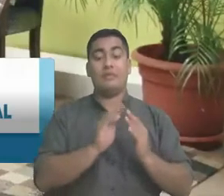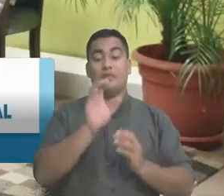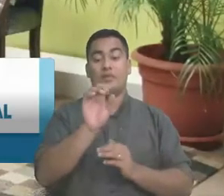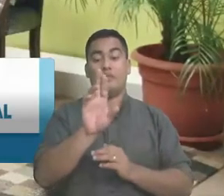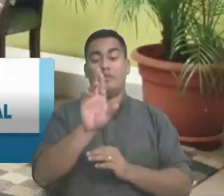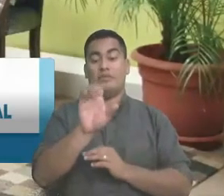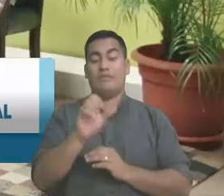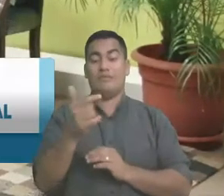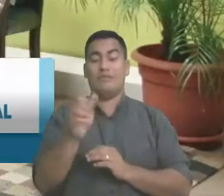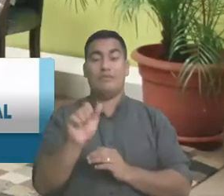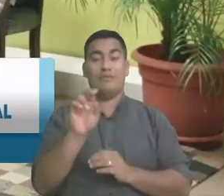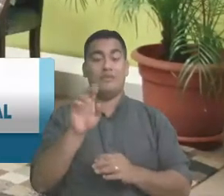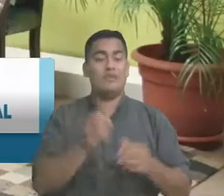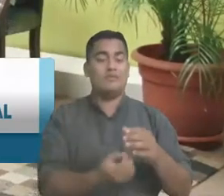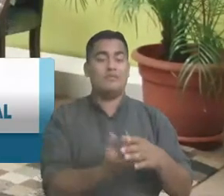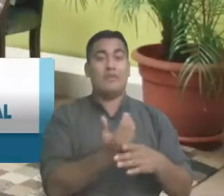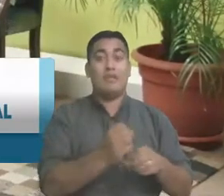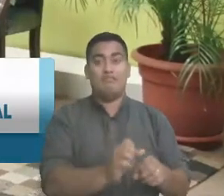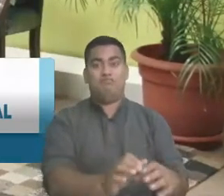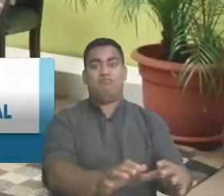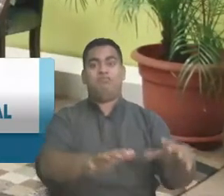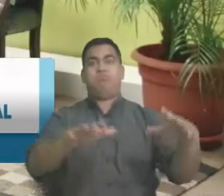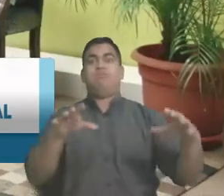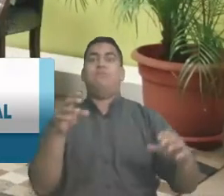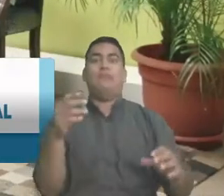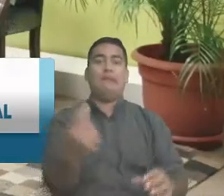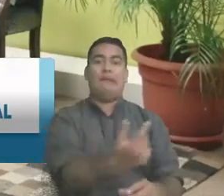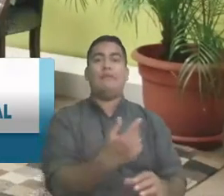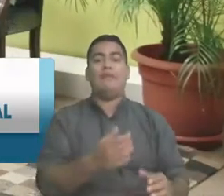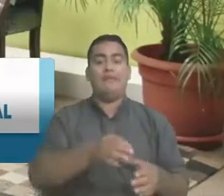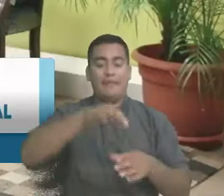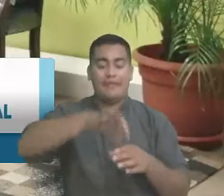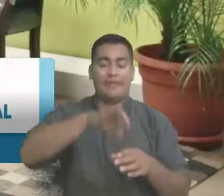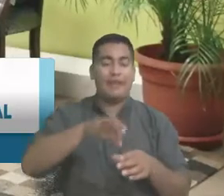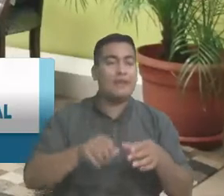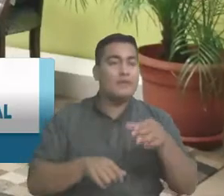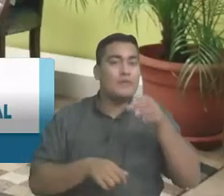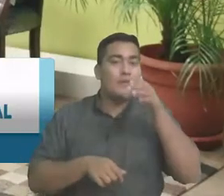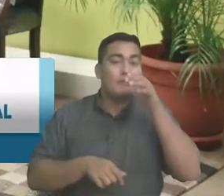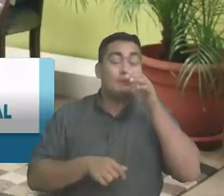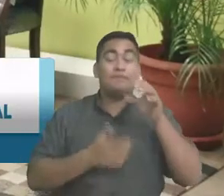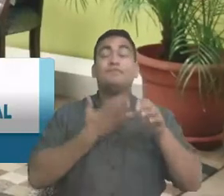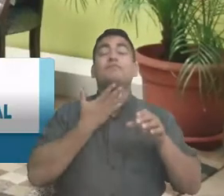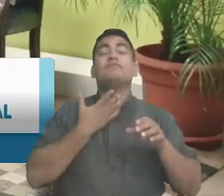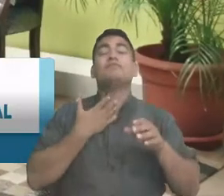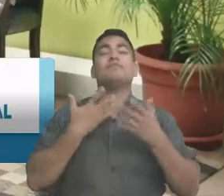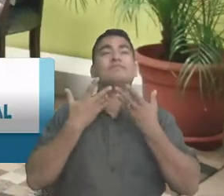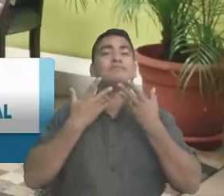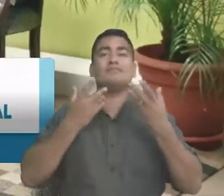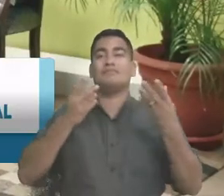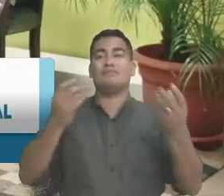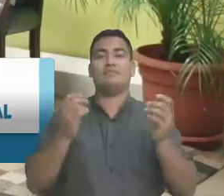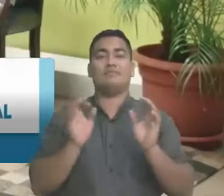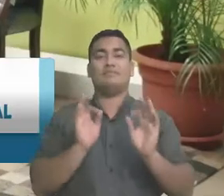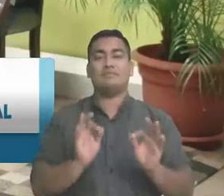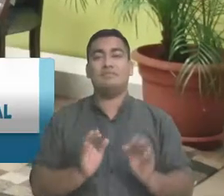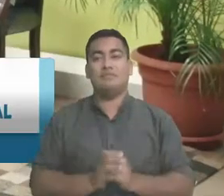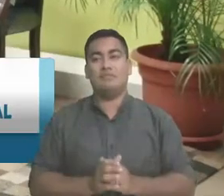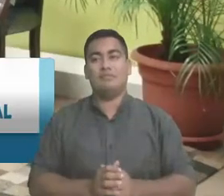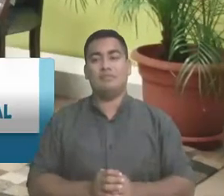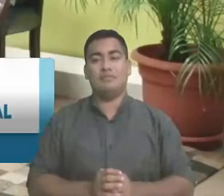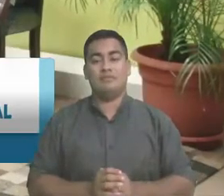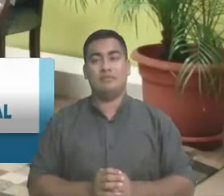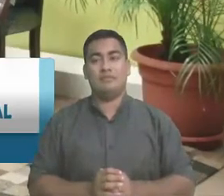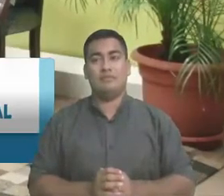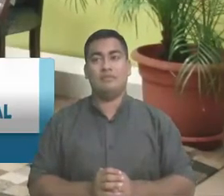orégano para hacer estos tecitos que nos pueden aliviar un simple virus de cuadro gripal, sí, como el que anda ahorita, pues.